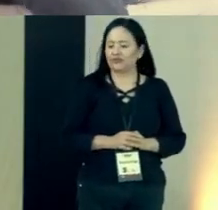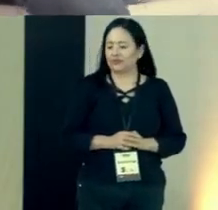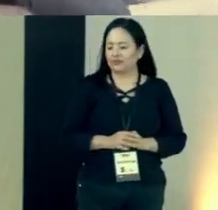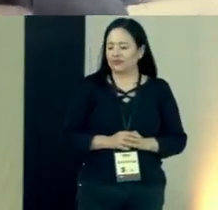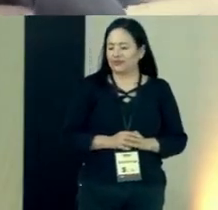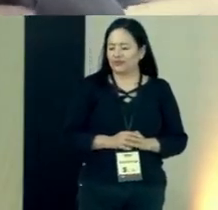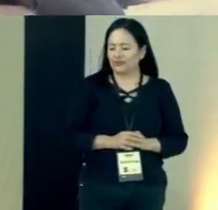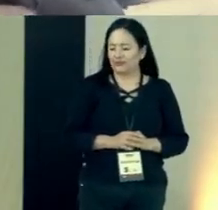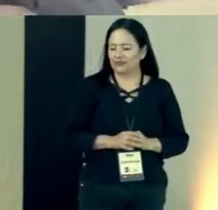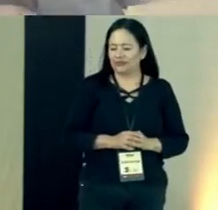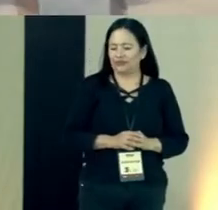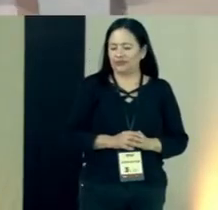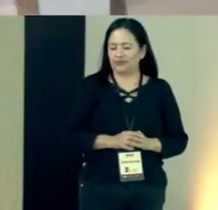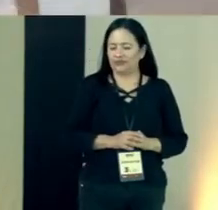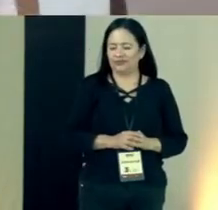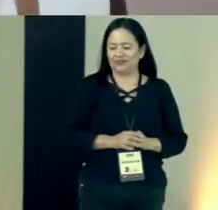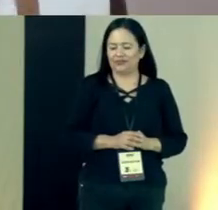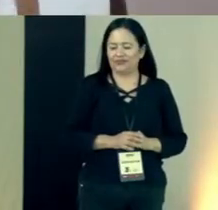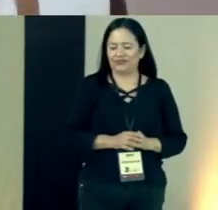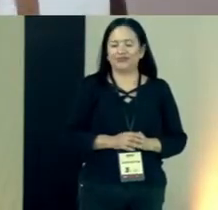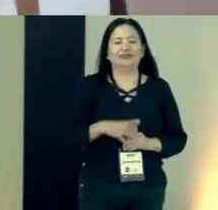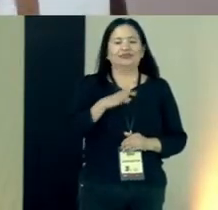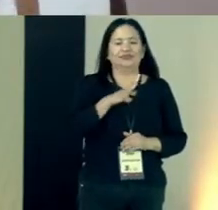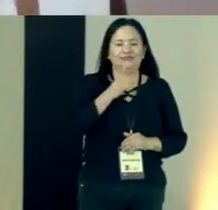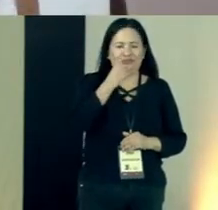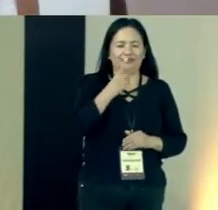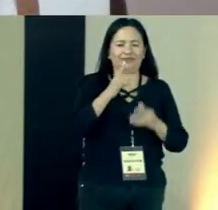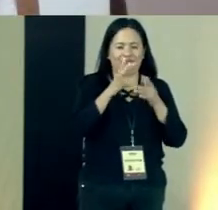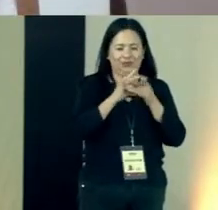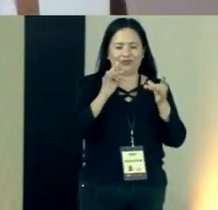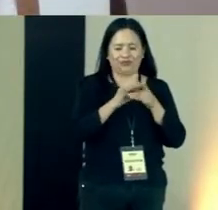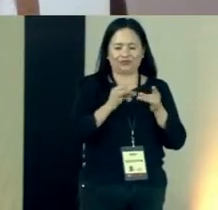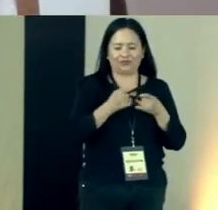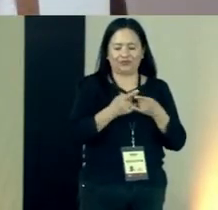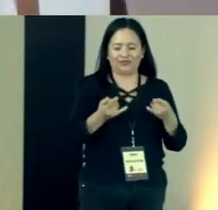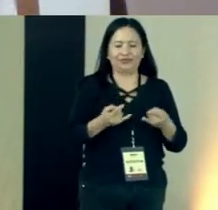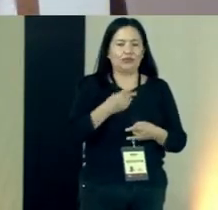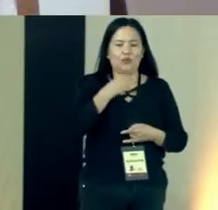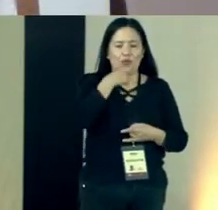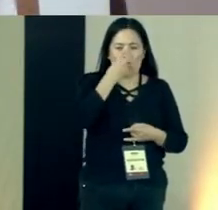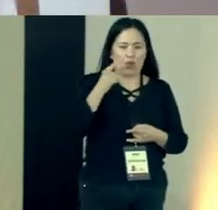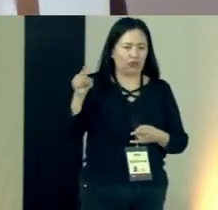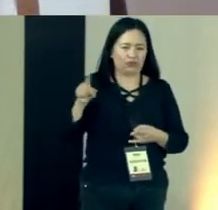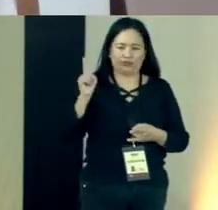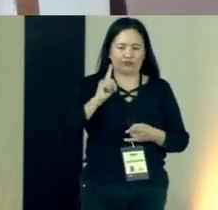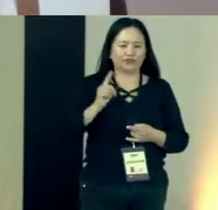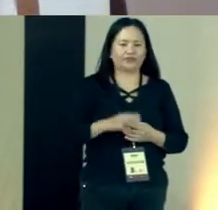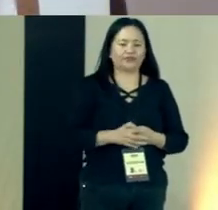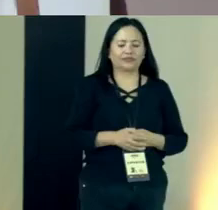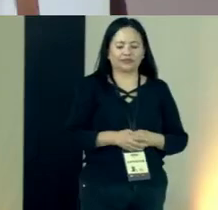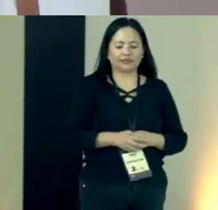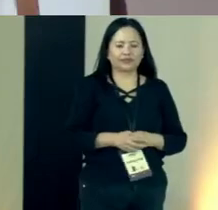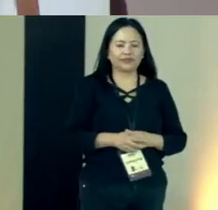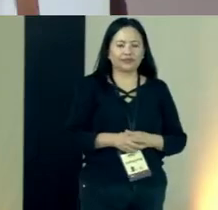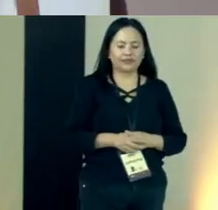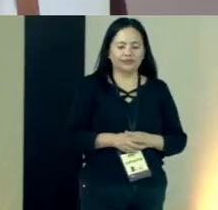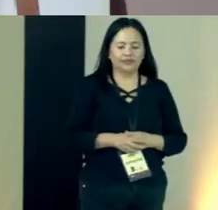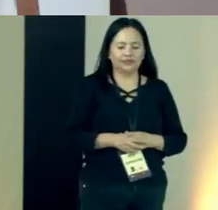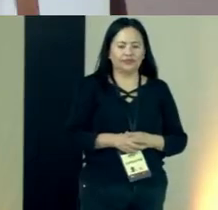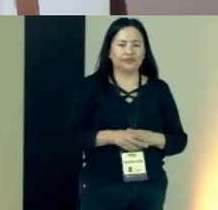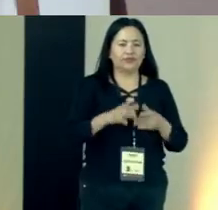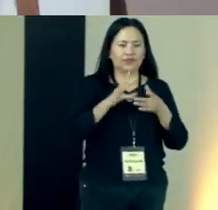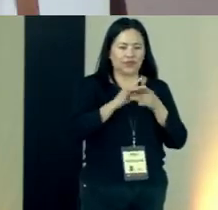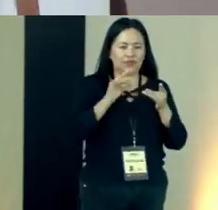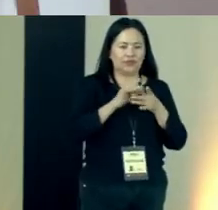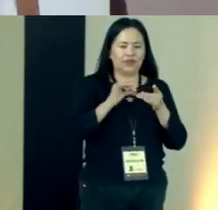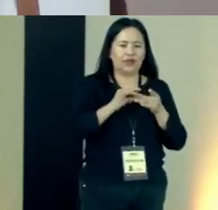Bueno, este es un cinicazo que está hablando, hay que aclararlo para que no piensen que es la voz de Machado de Asís. Y aclara que una